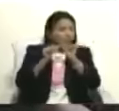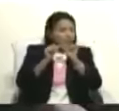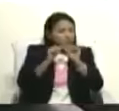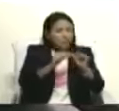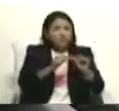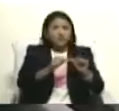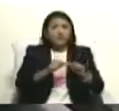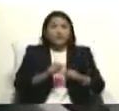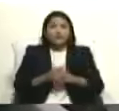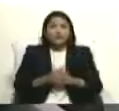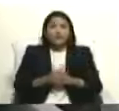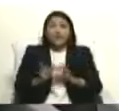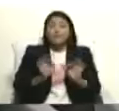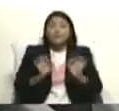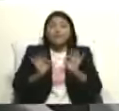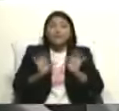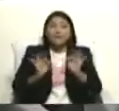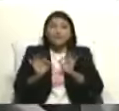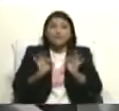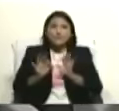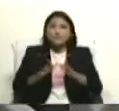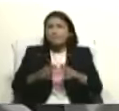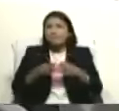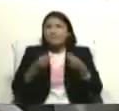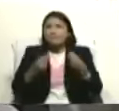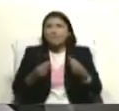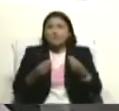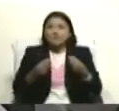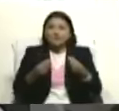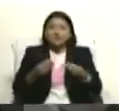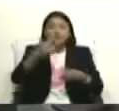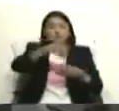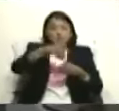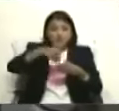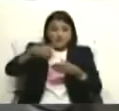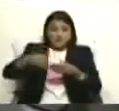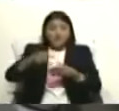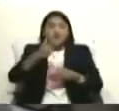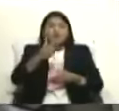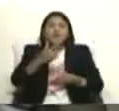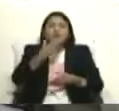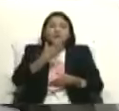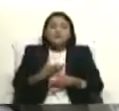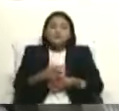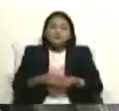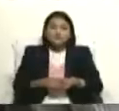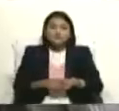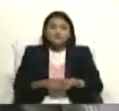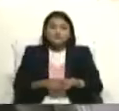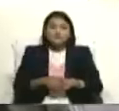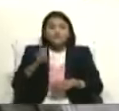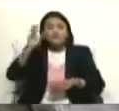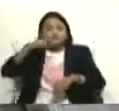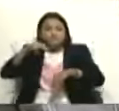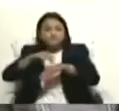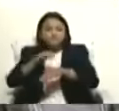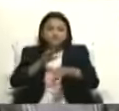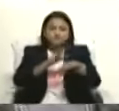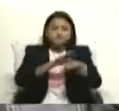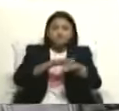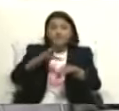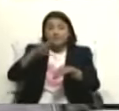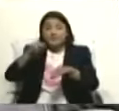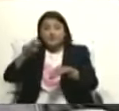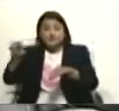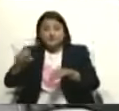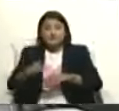con todos los preparativos para llevar a cabo el referendo consultivo convocado por el Poder Electoral a